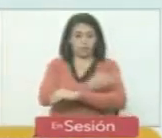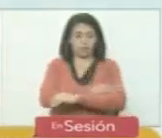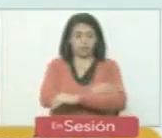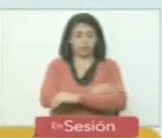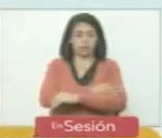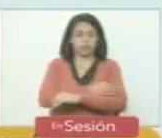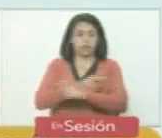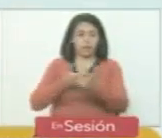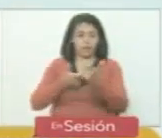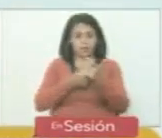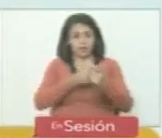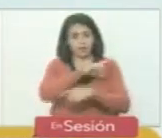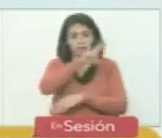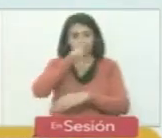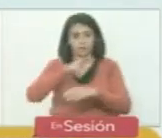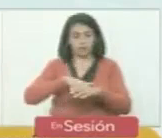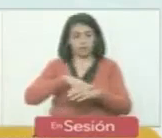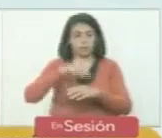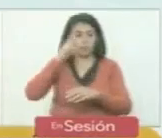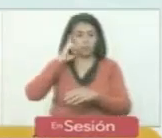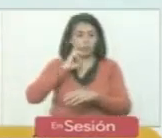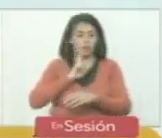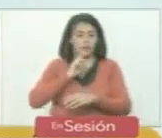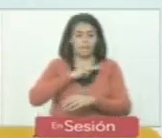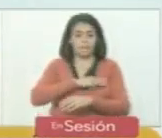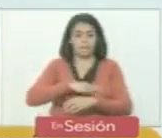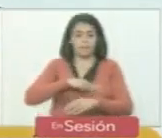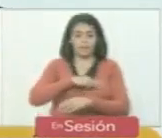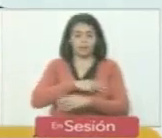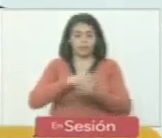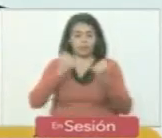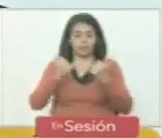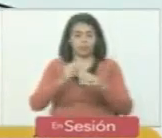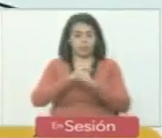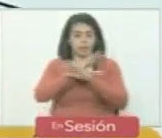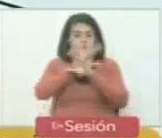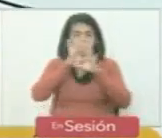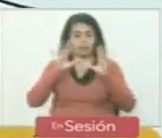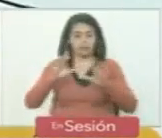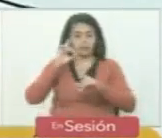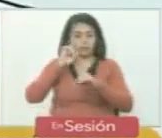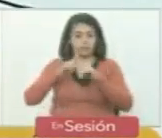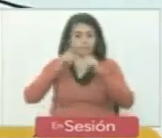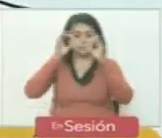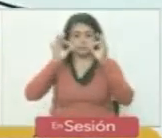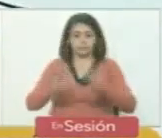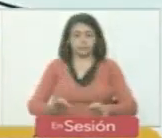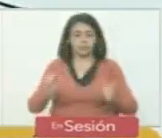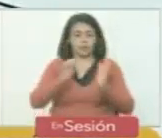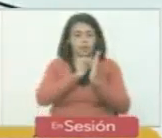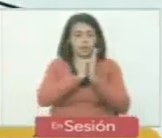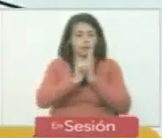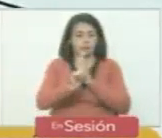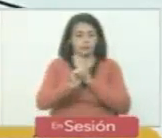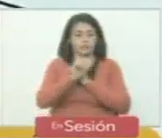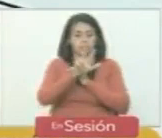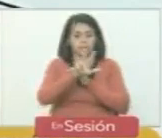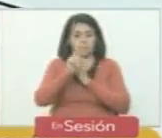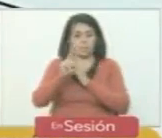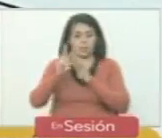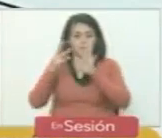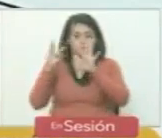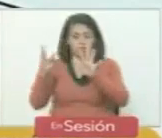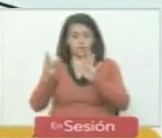Nacional Bolivariana, cuya misión se encuentra claramente definido en los artículos